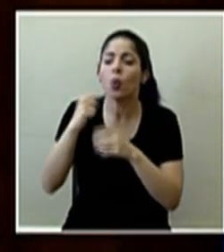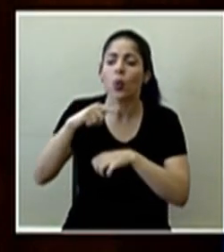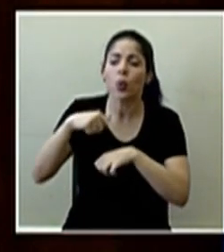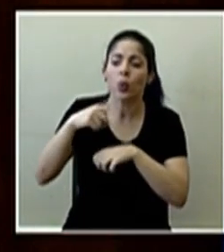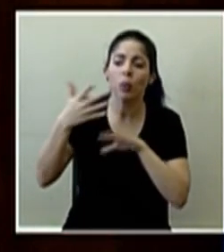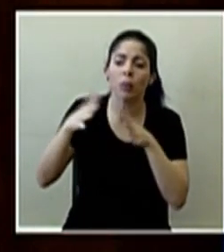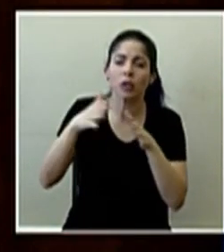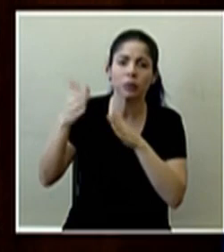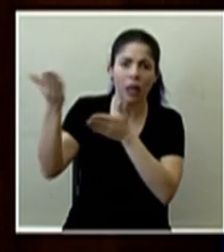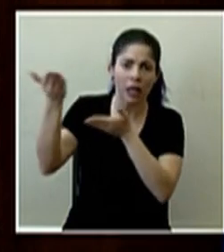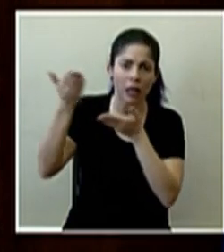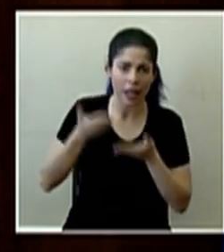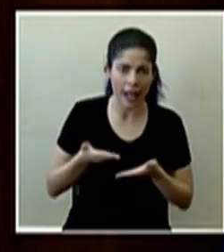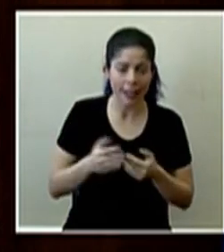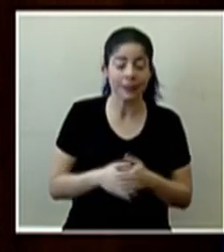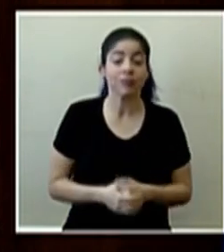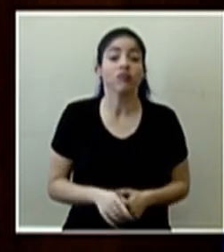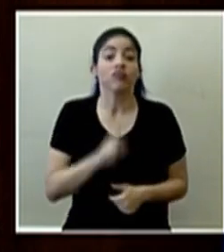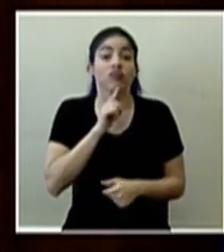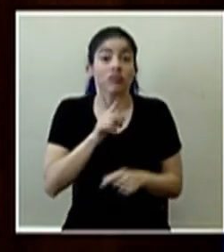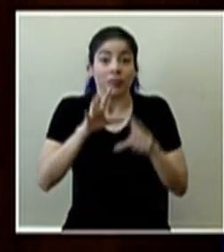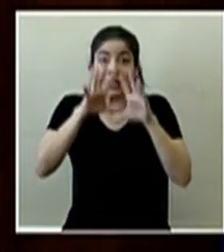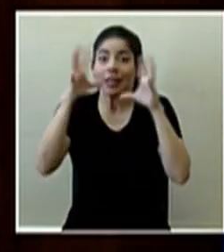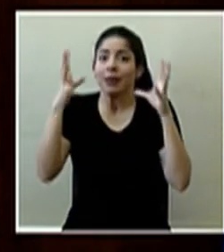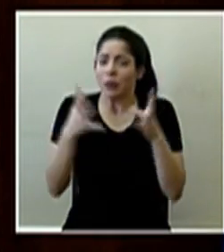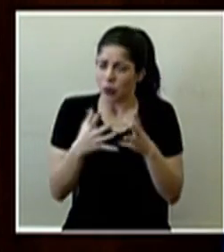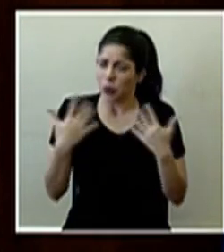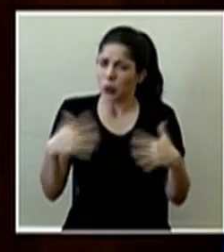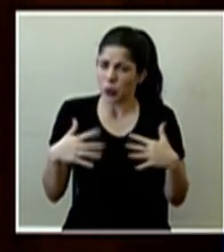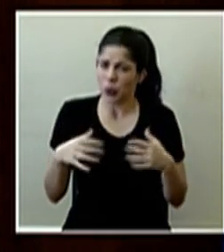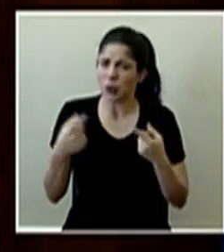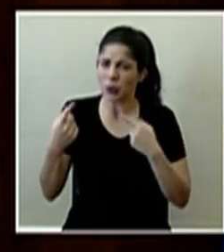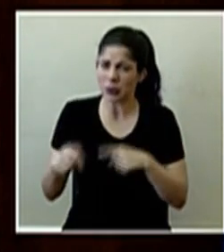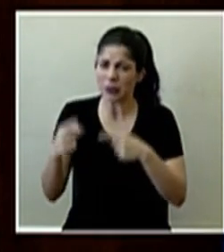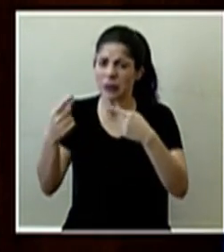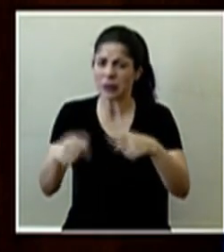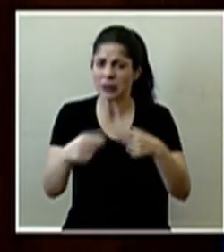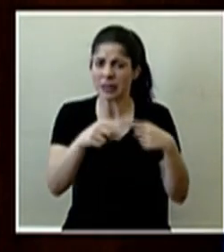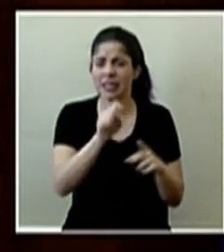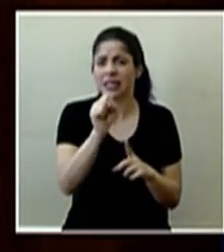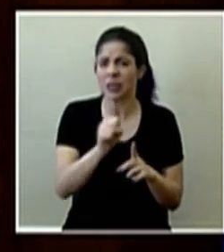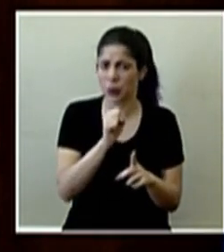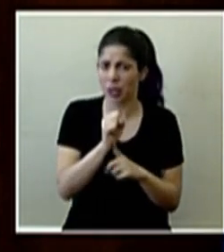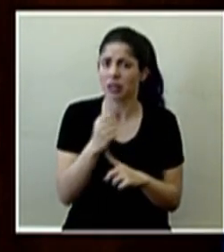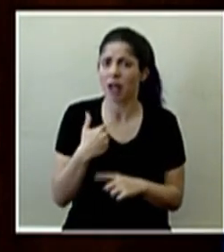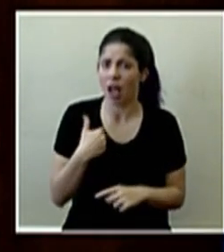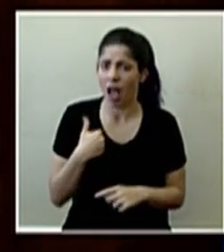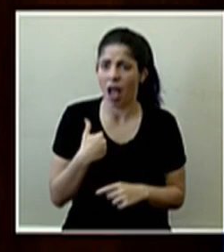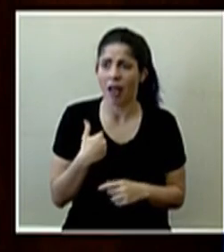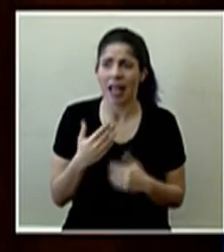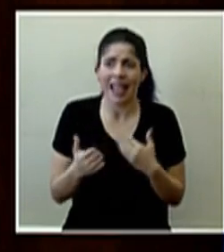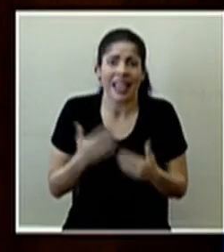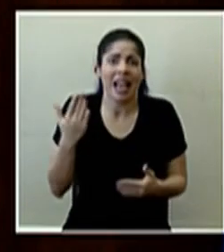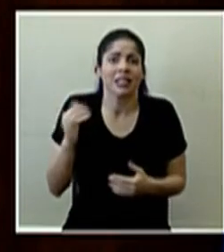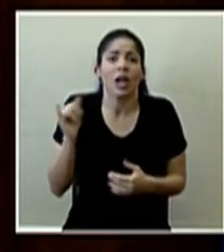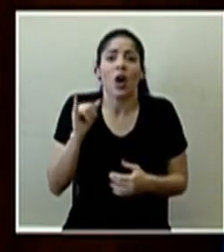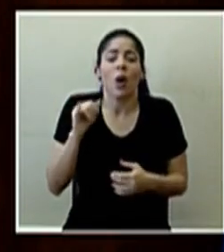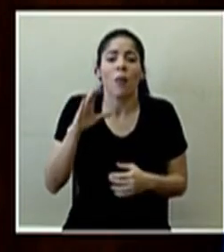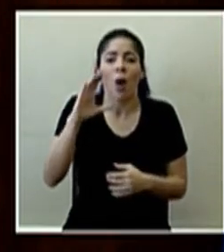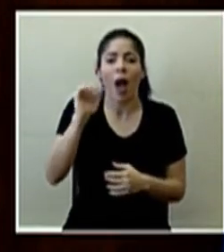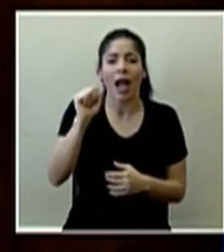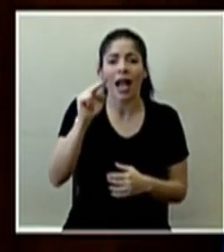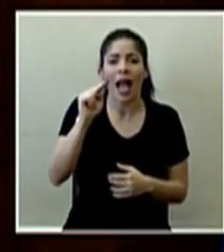entrega. Efectivamente, en el mundo se están dando situaciones donde hay casi un